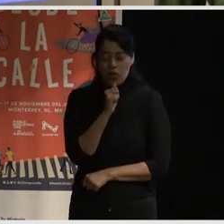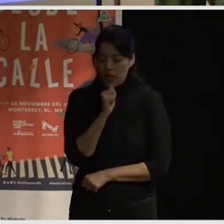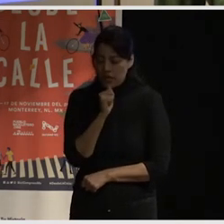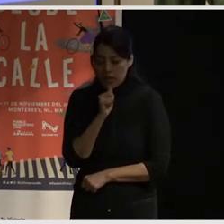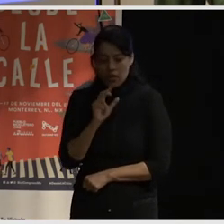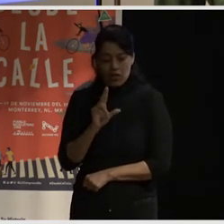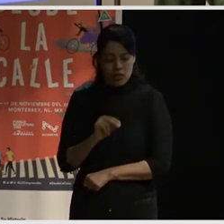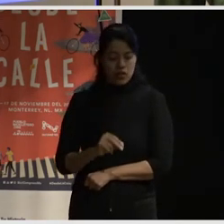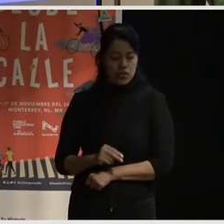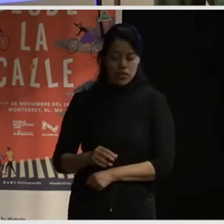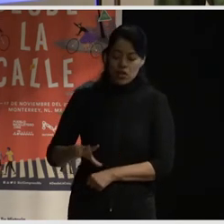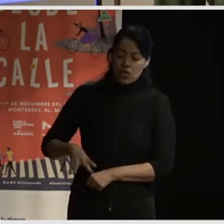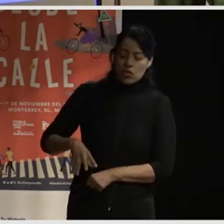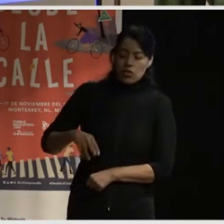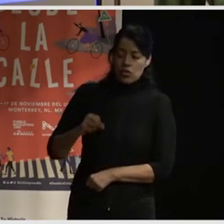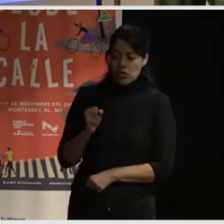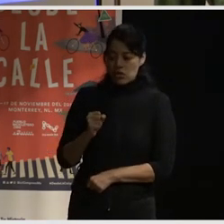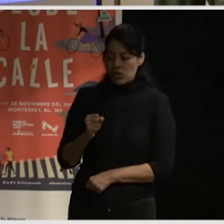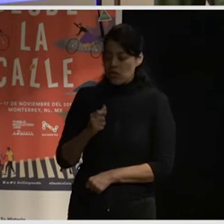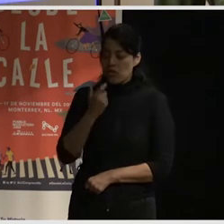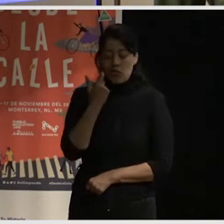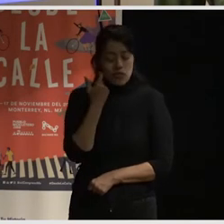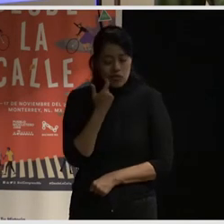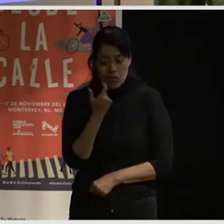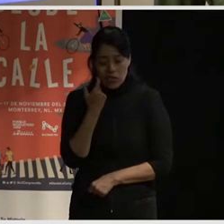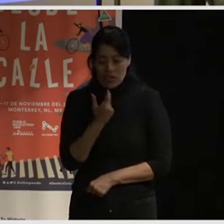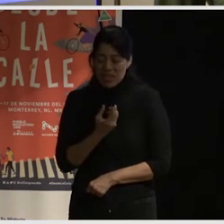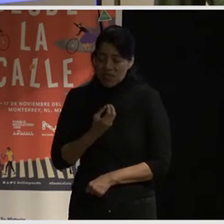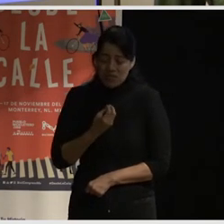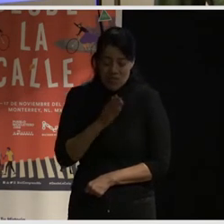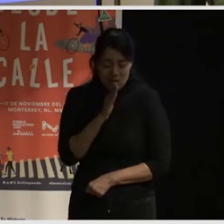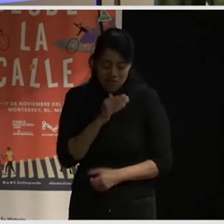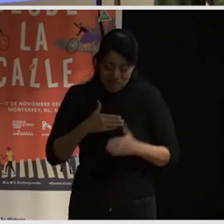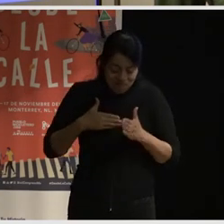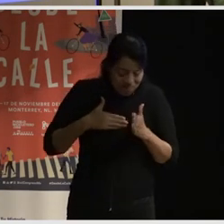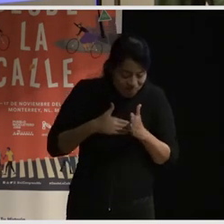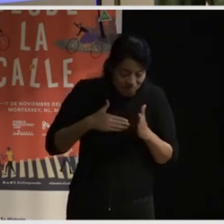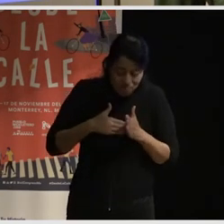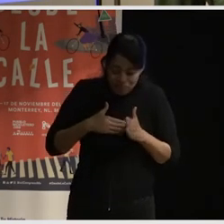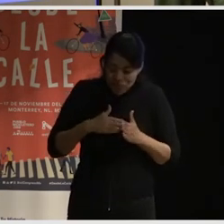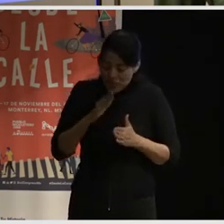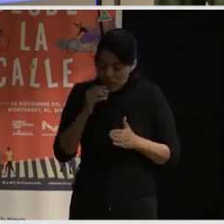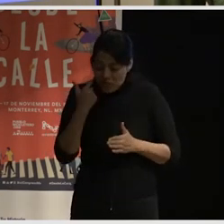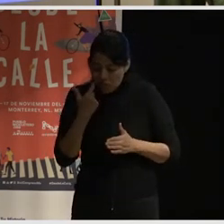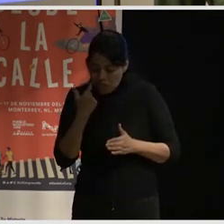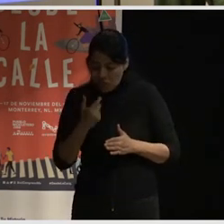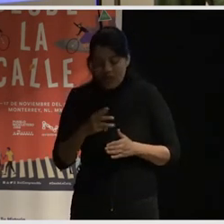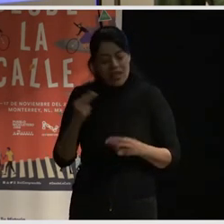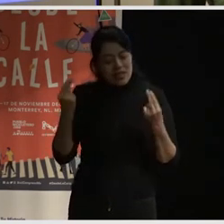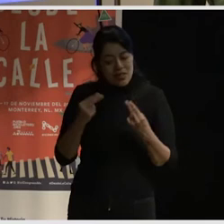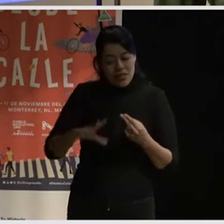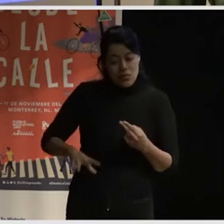eso estamos haciendo esfuerzos pero no queremos nos resistimos entonces tenemos que pues luchar